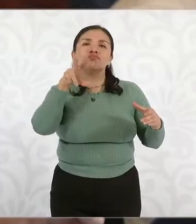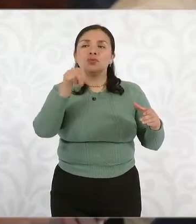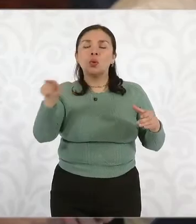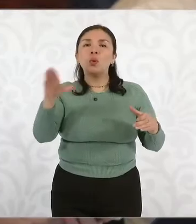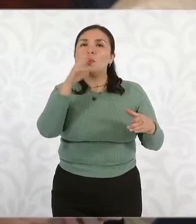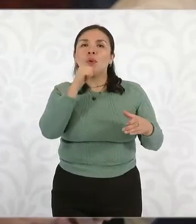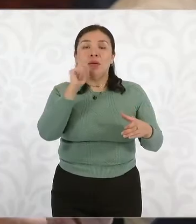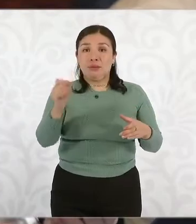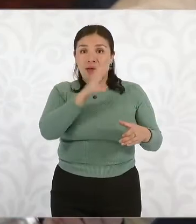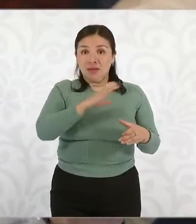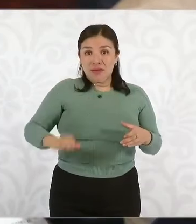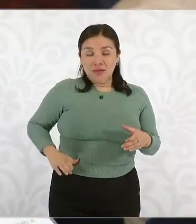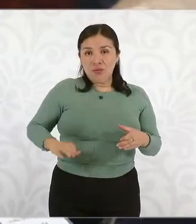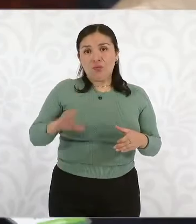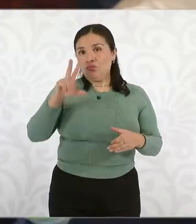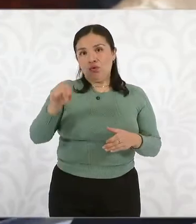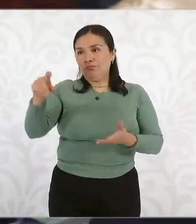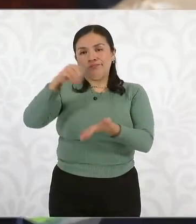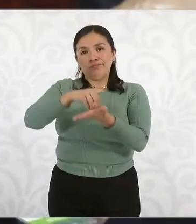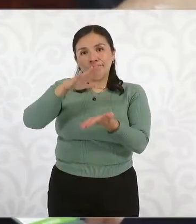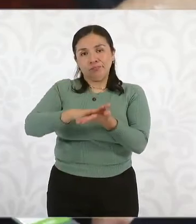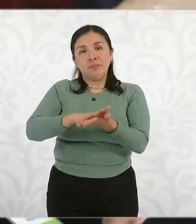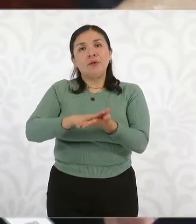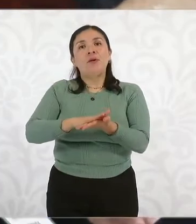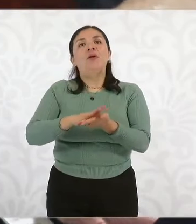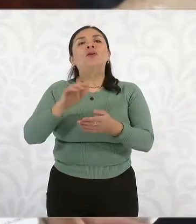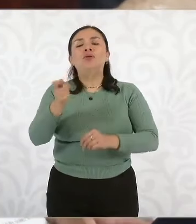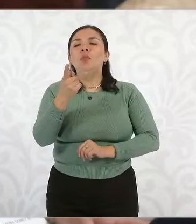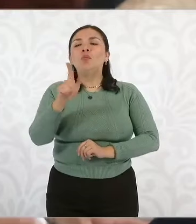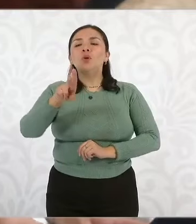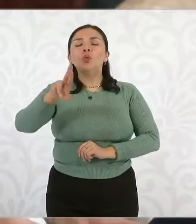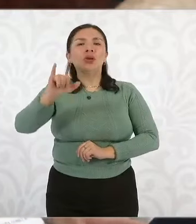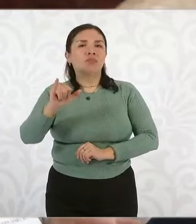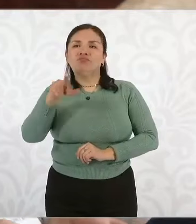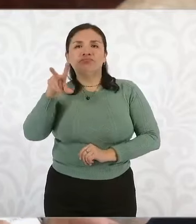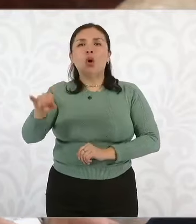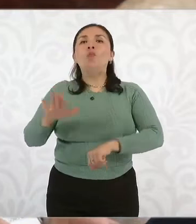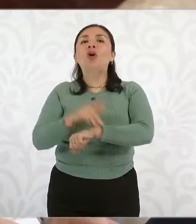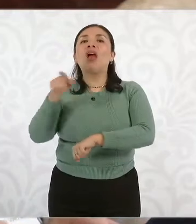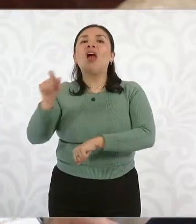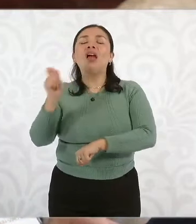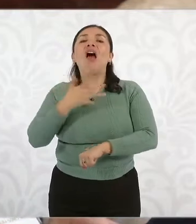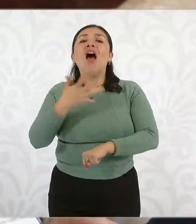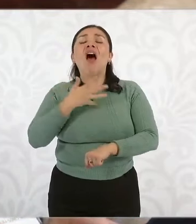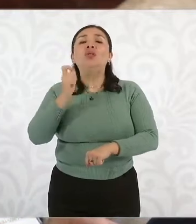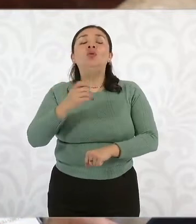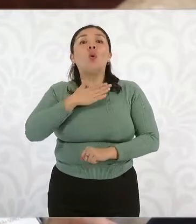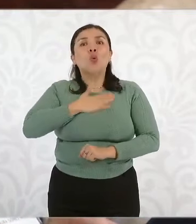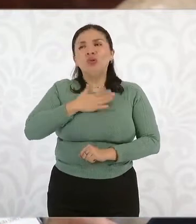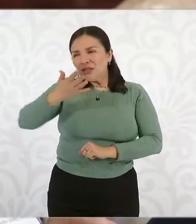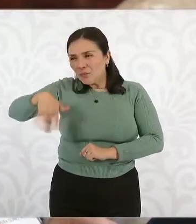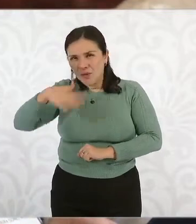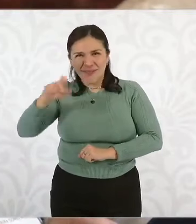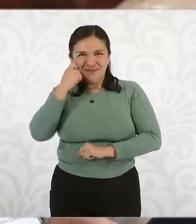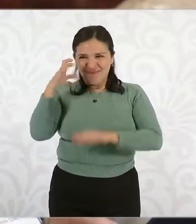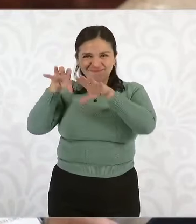Le negaron el registro como candidato pluri porque fue considerado prófugo de la justicia y toda vez que tenía